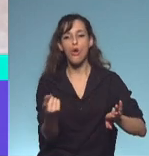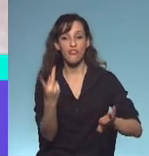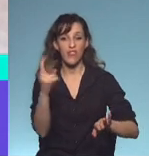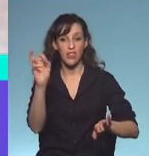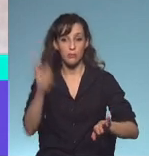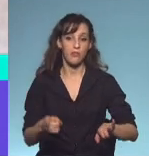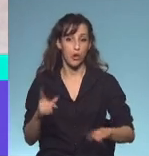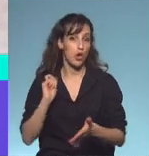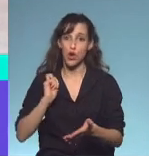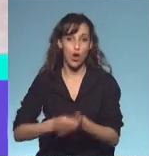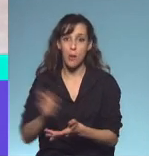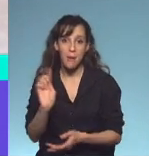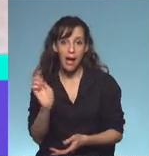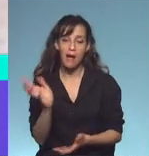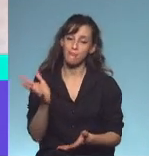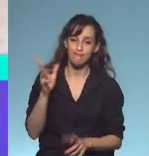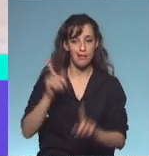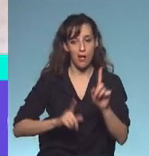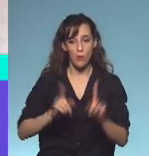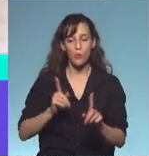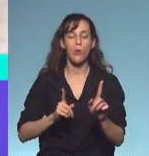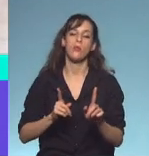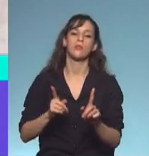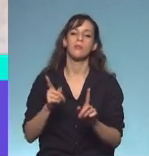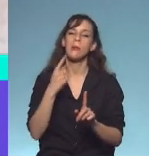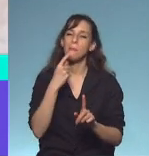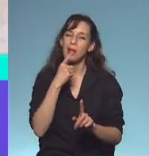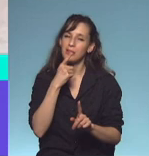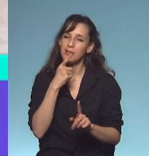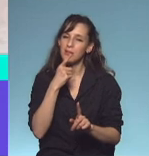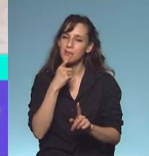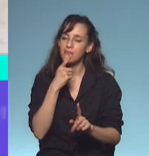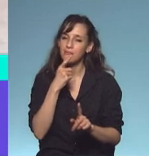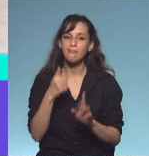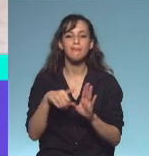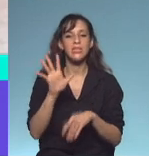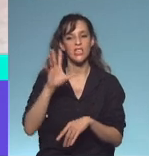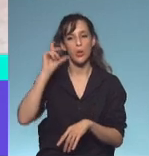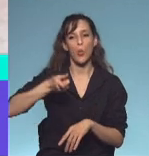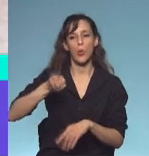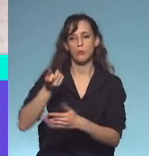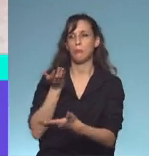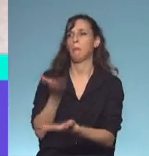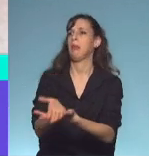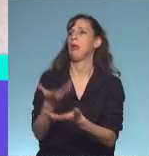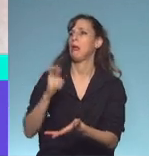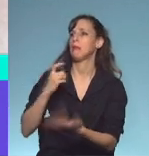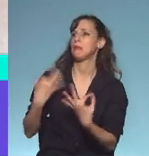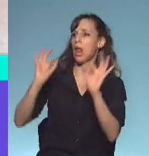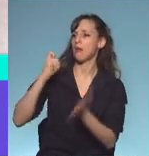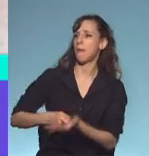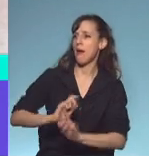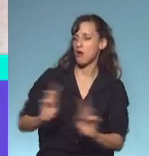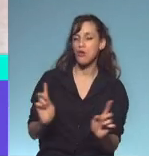personas, no se presentó, algunos de ellos, creo que la minoría, fueron los que recurrieron a la justicia. ¿Cómo se está haciendo